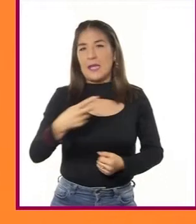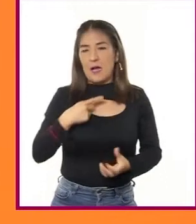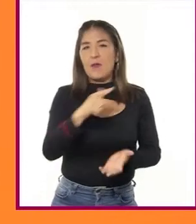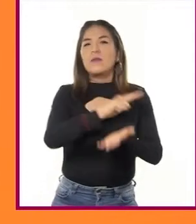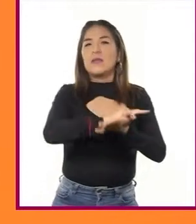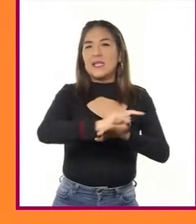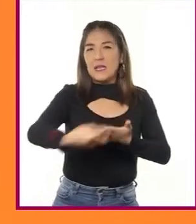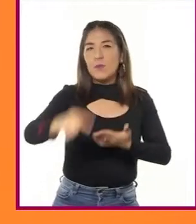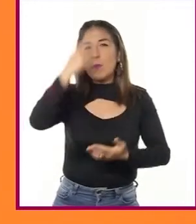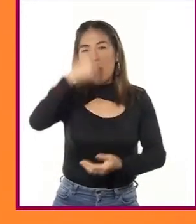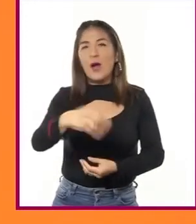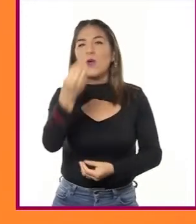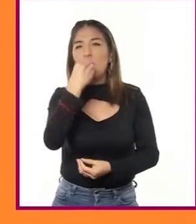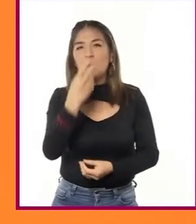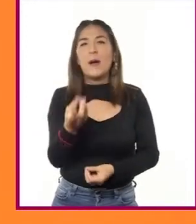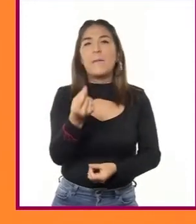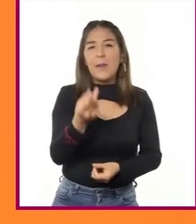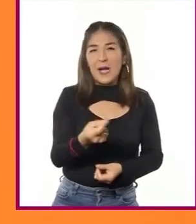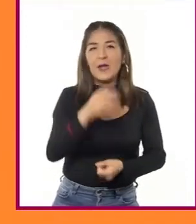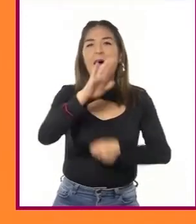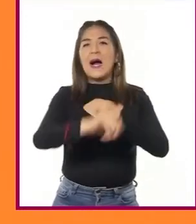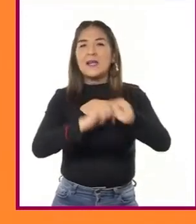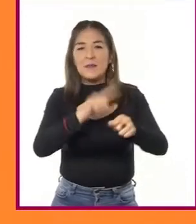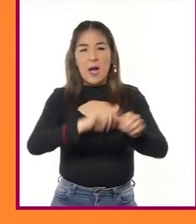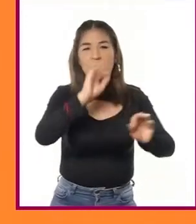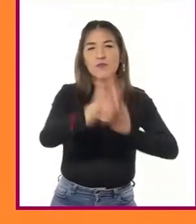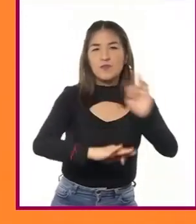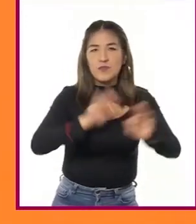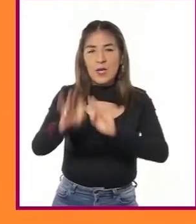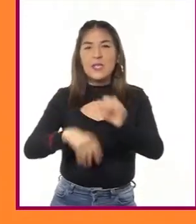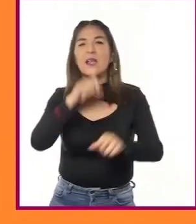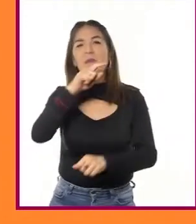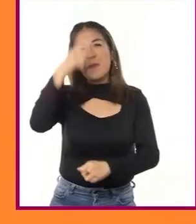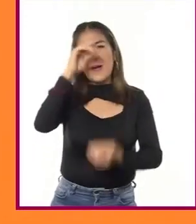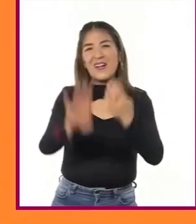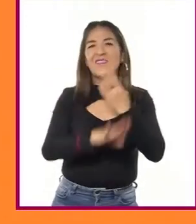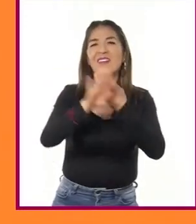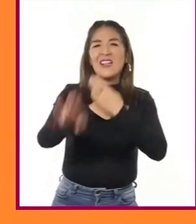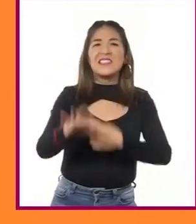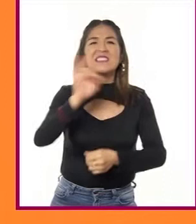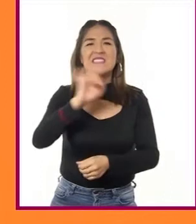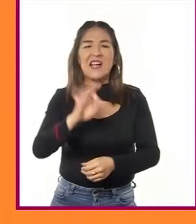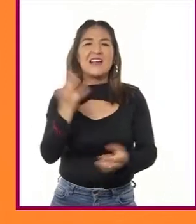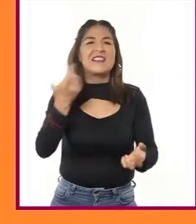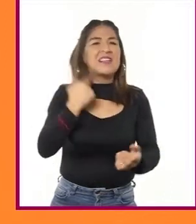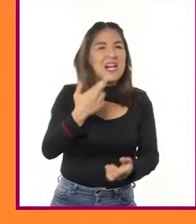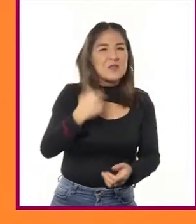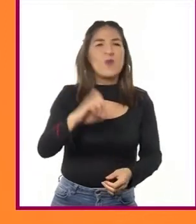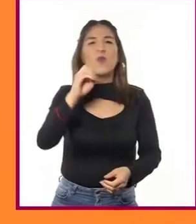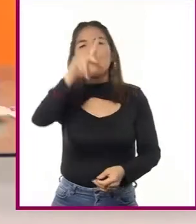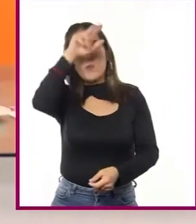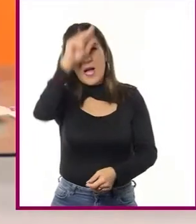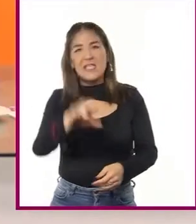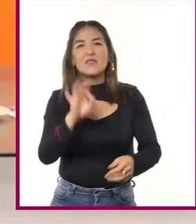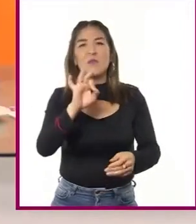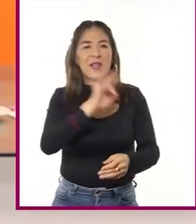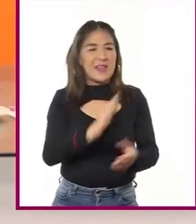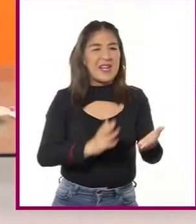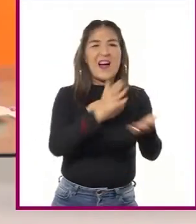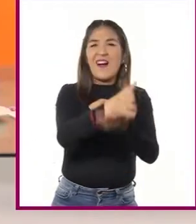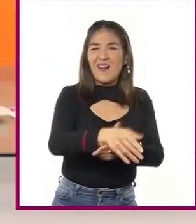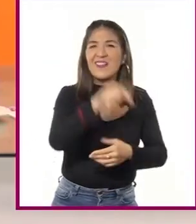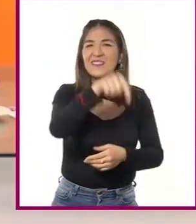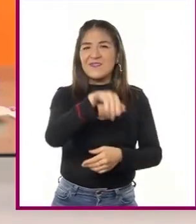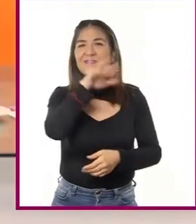para alimentar a perros y al mismo tiempo poder evitar que fauna nociva tenga acceso,